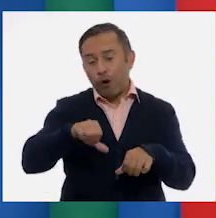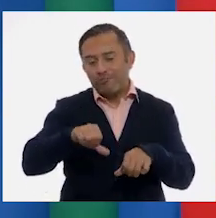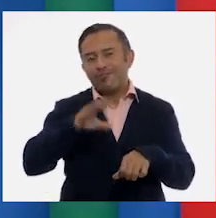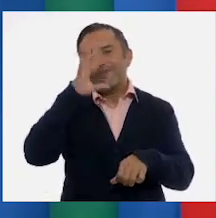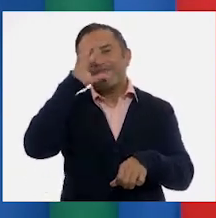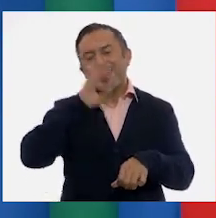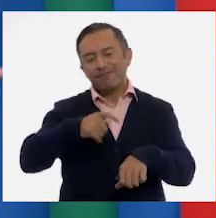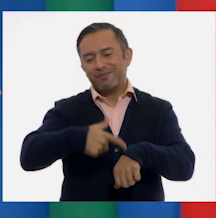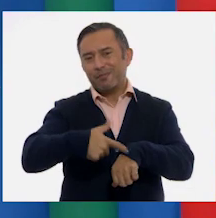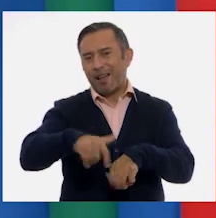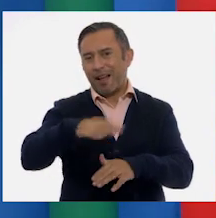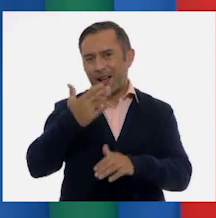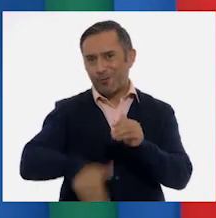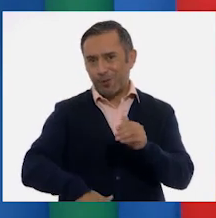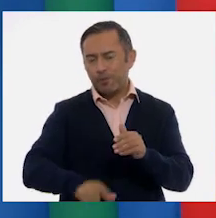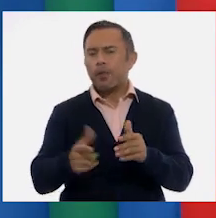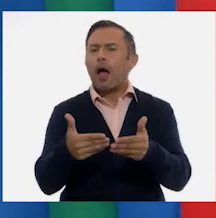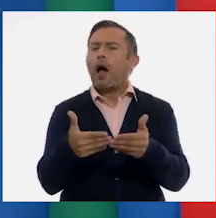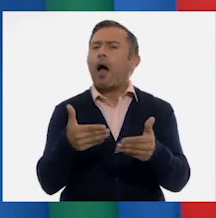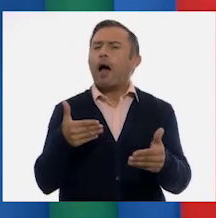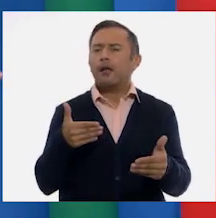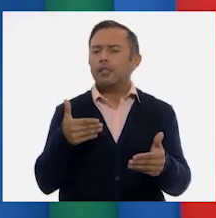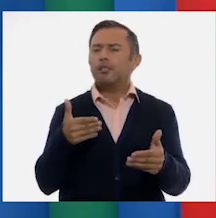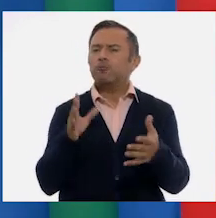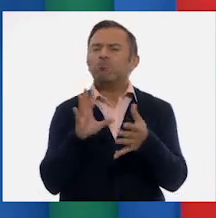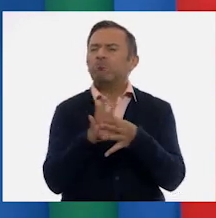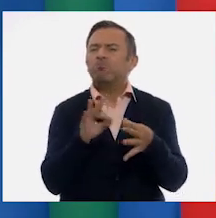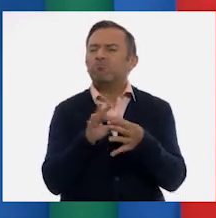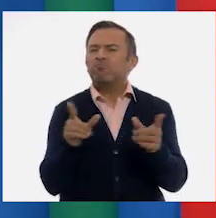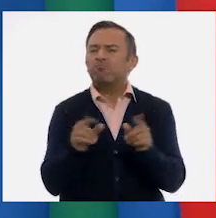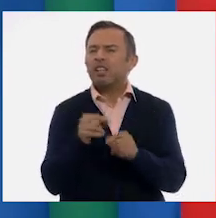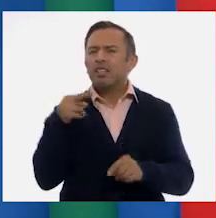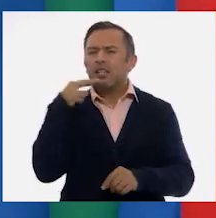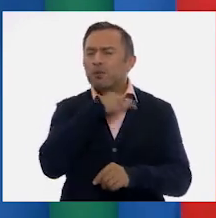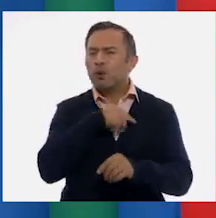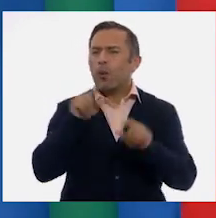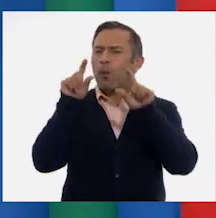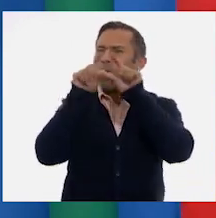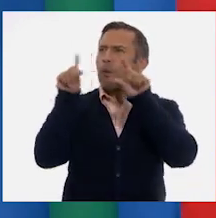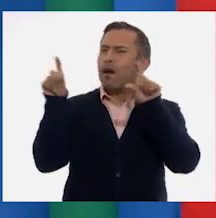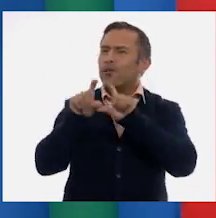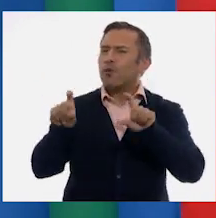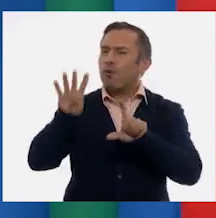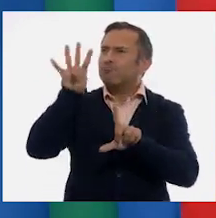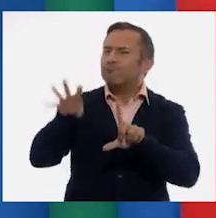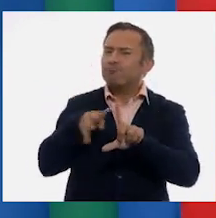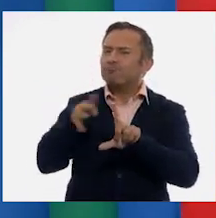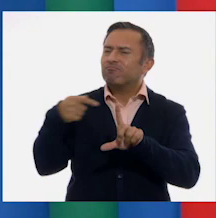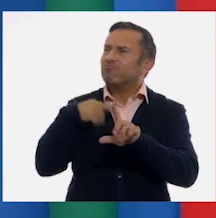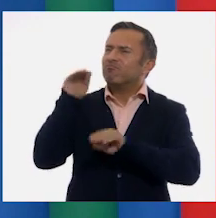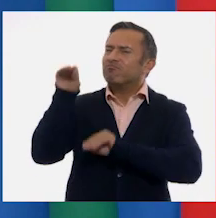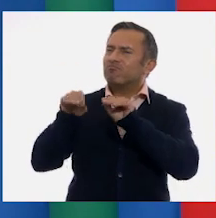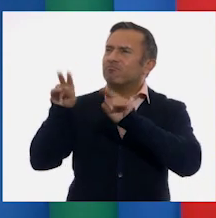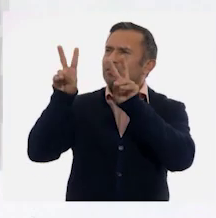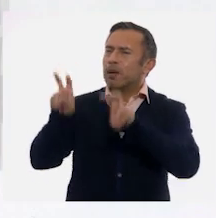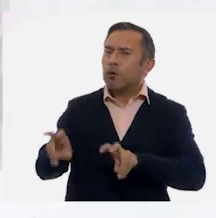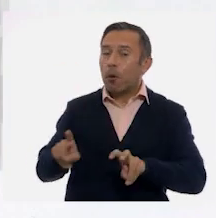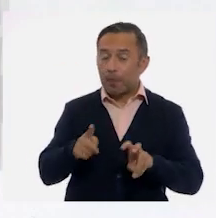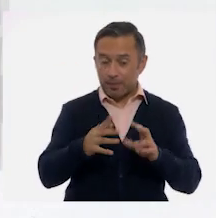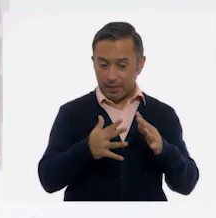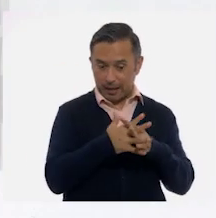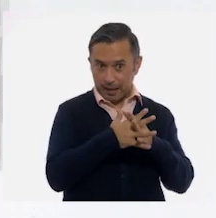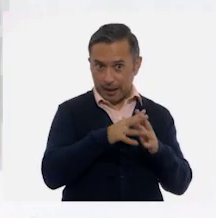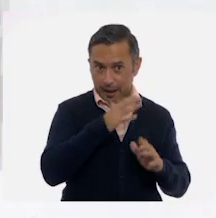Pero antes, vamos a recapitular rápidamente lo que pusimos en el cuadro. ¿Me ayudas con la primera consecuencia, por favor? Claro que sí, maestra,